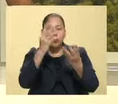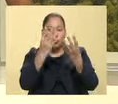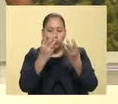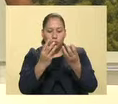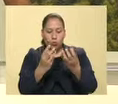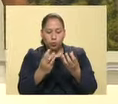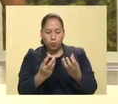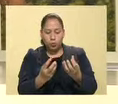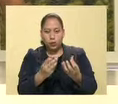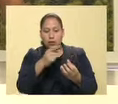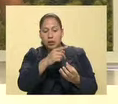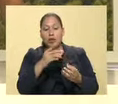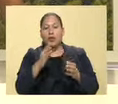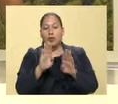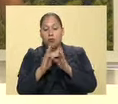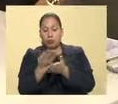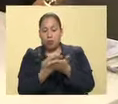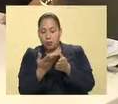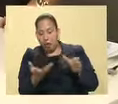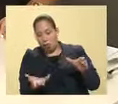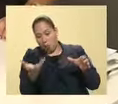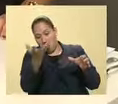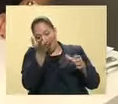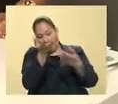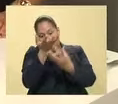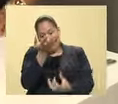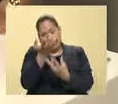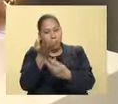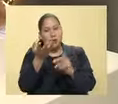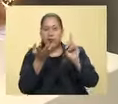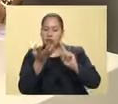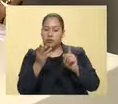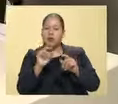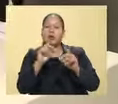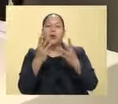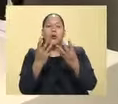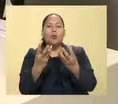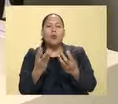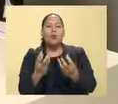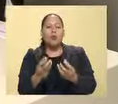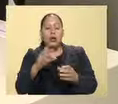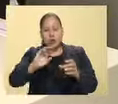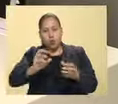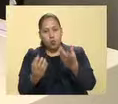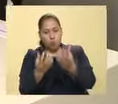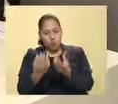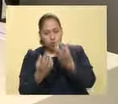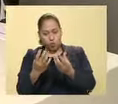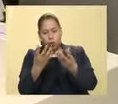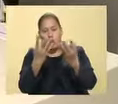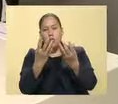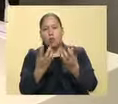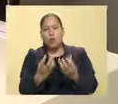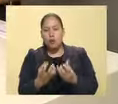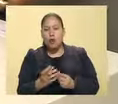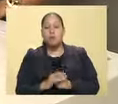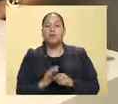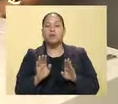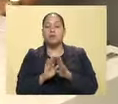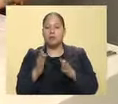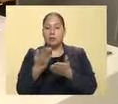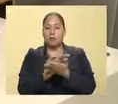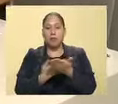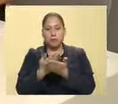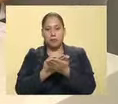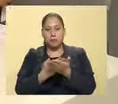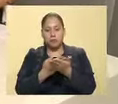vaya a mojar tanto nuestra pasta, ¿no? Sí. Okay. Pues lo vamos a dejar un ratitito aquí nada más. La pasta, digamos que es lo último que vamos a... Lo último que vamos a hacer. Que si no se